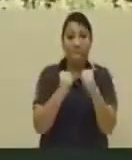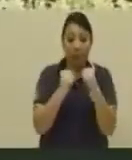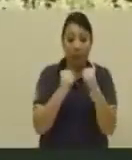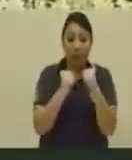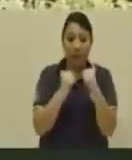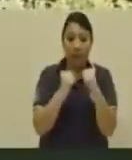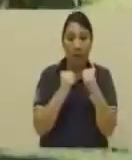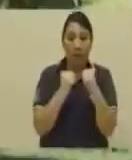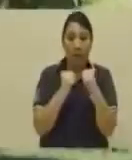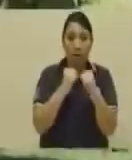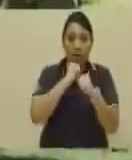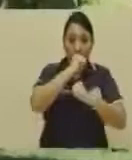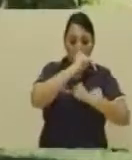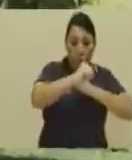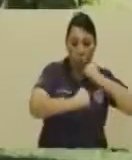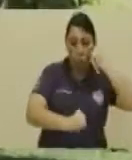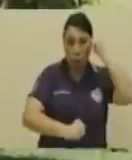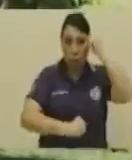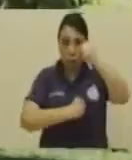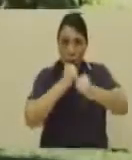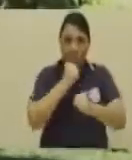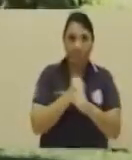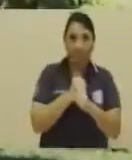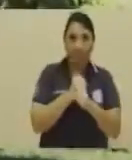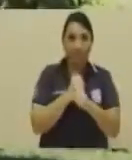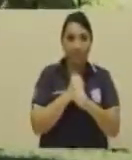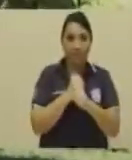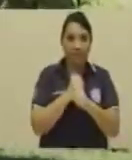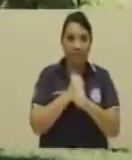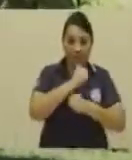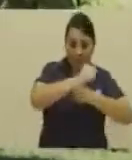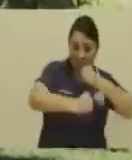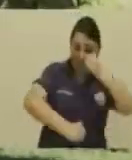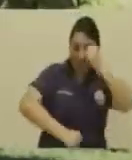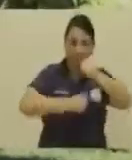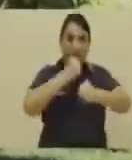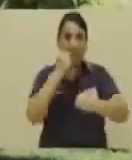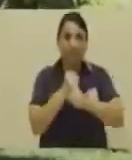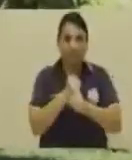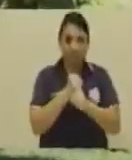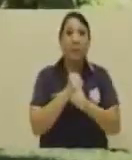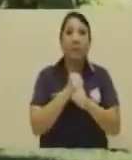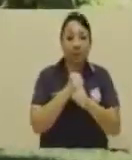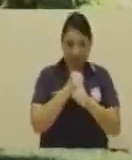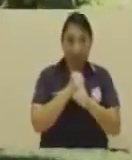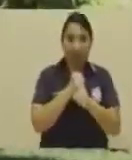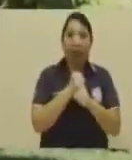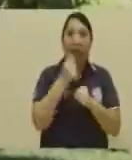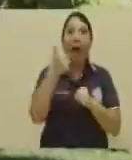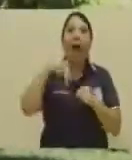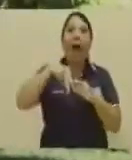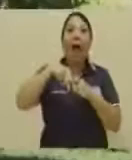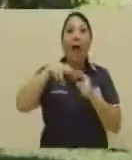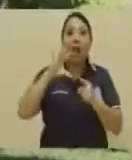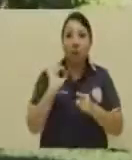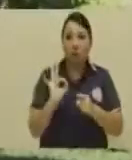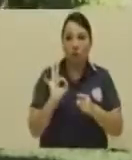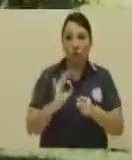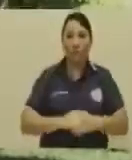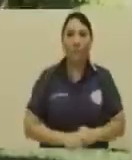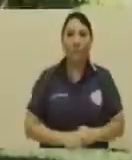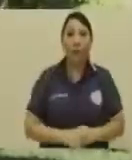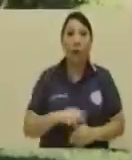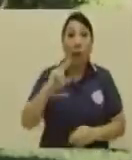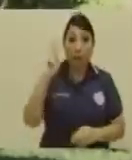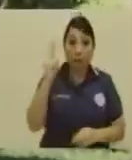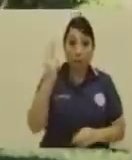ambas, y van a estar frente a nuestro pecho, van a hacer un giro hacia adelante y van a quedar una sobre otra, arriba y abajo, para